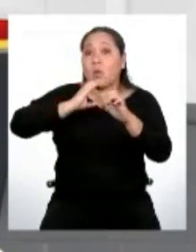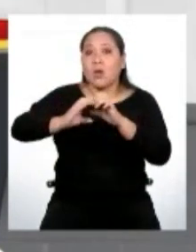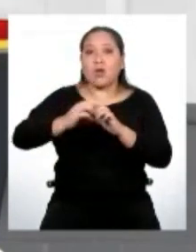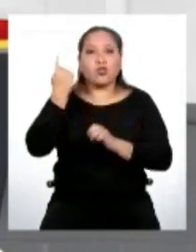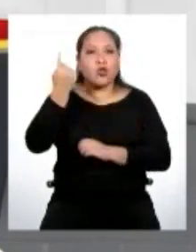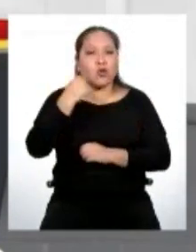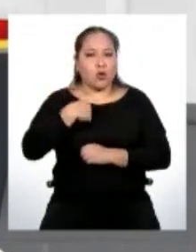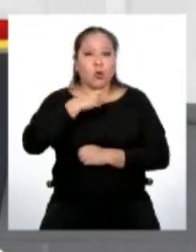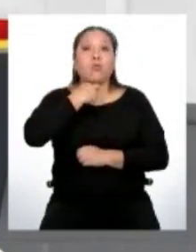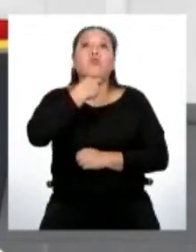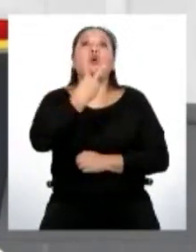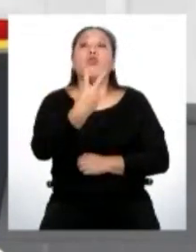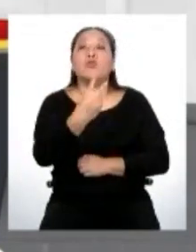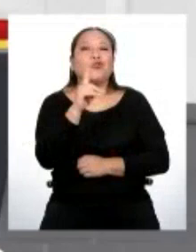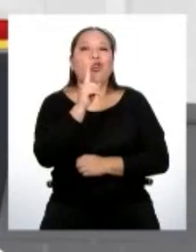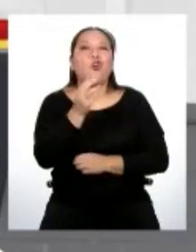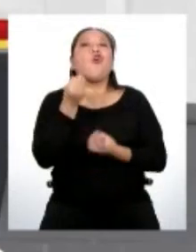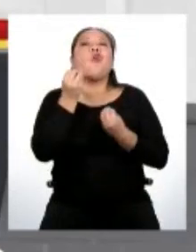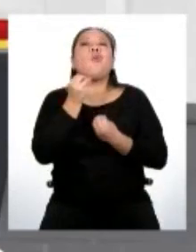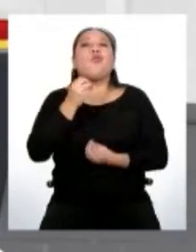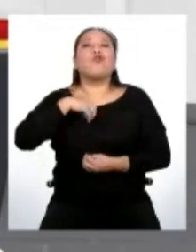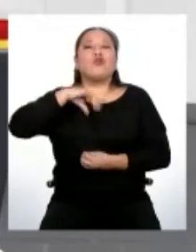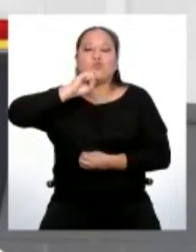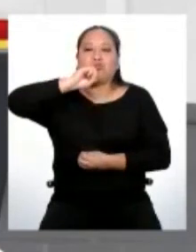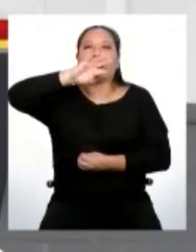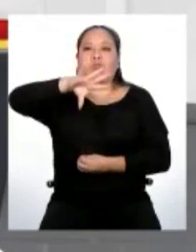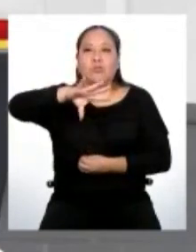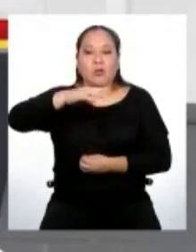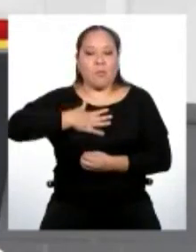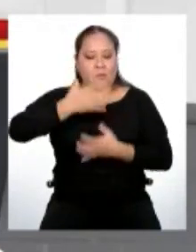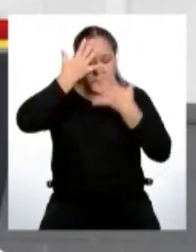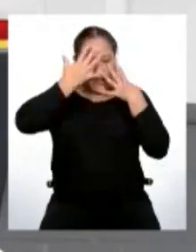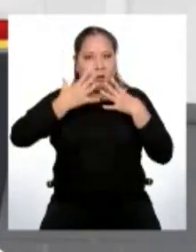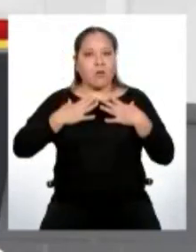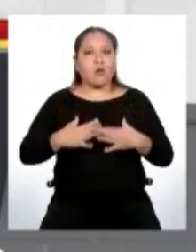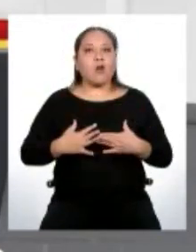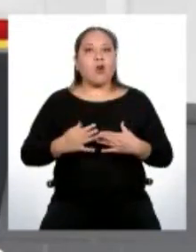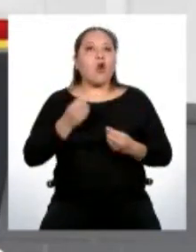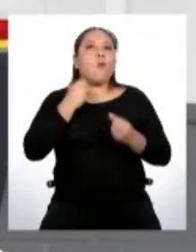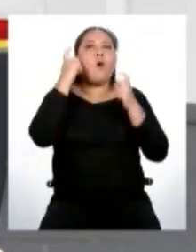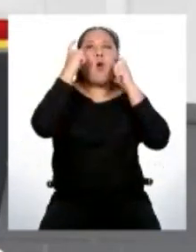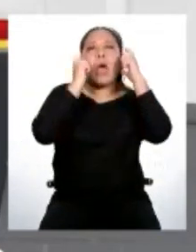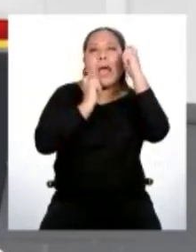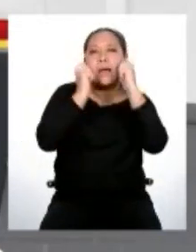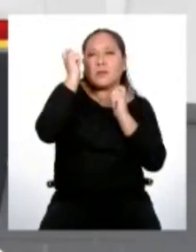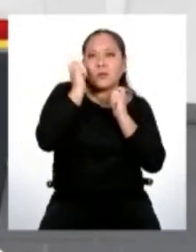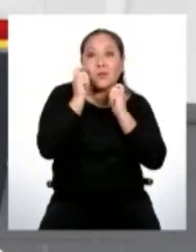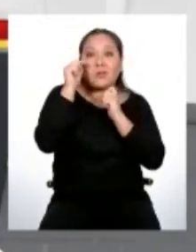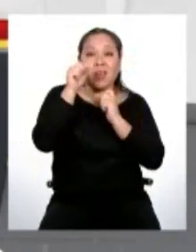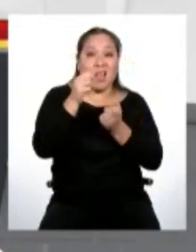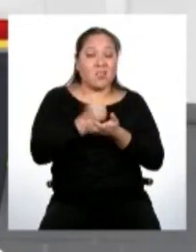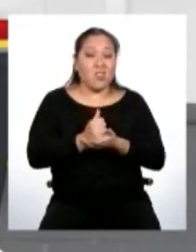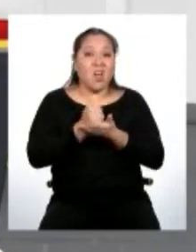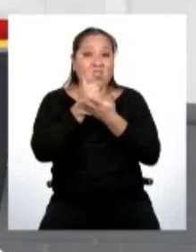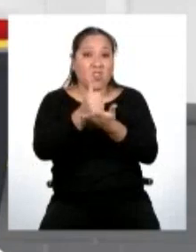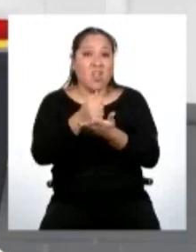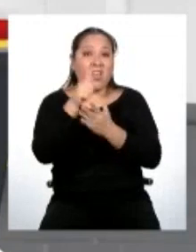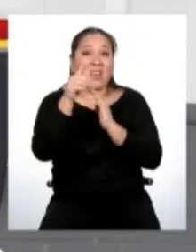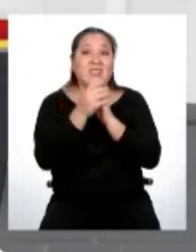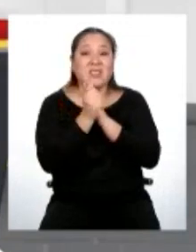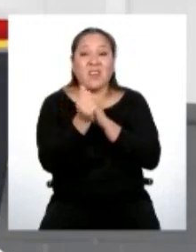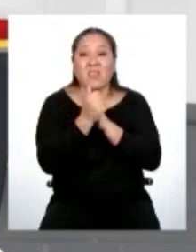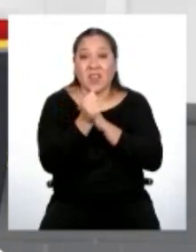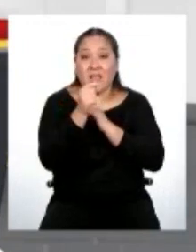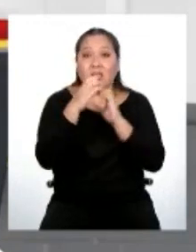lo que decimos, sino cómo lo decimos, con qué lenguaje corporal, con qué gestos. Desarrollando estas habilidades